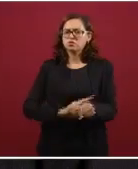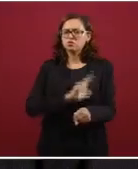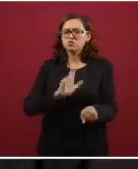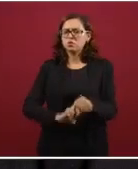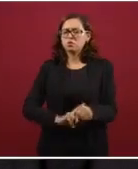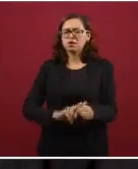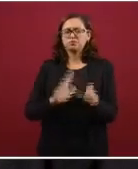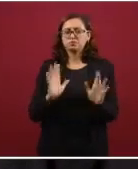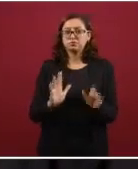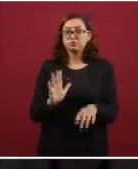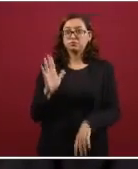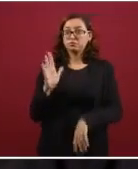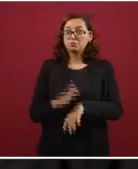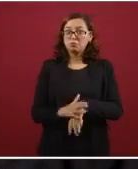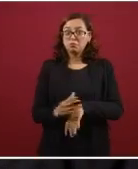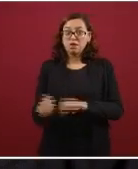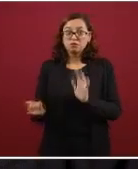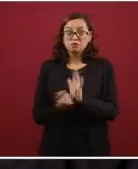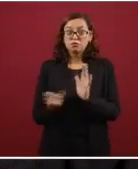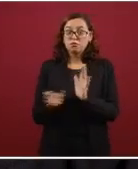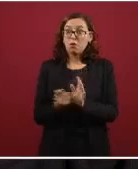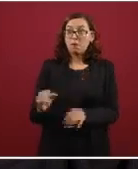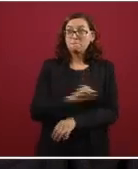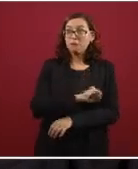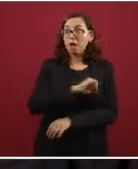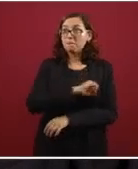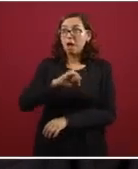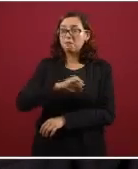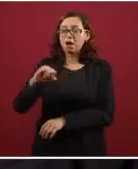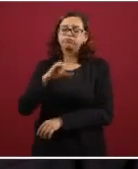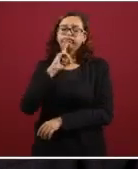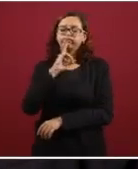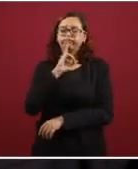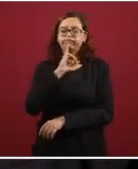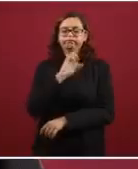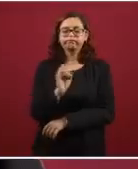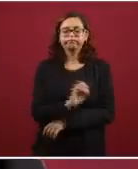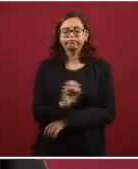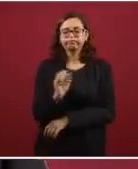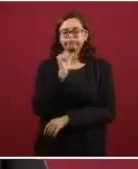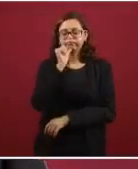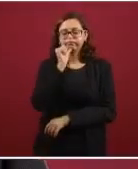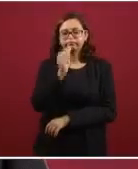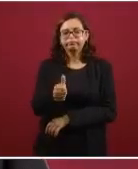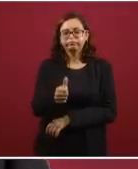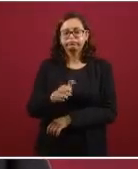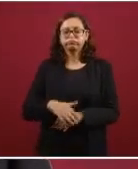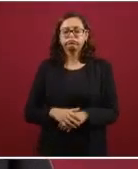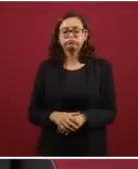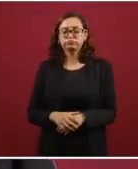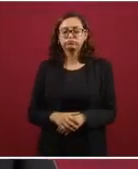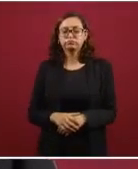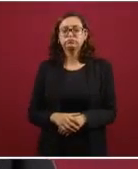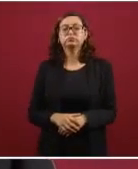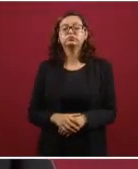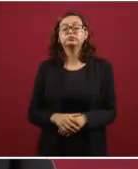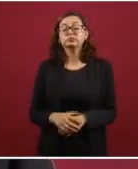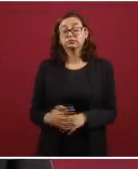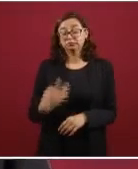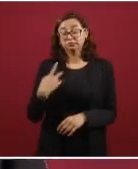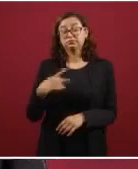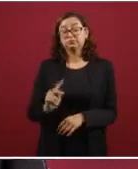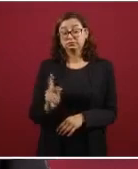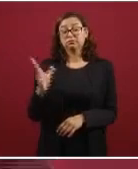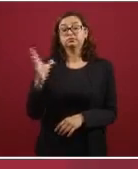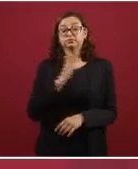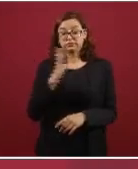en términos reales. Sí, vamos a llevar a cabo una campaña